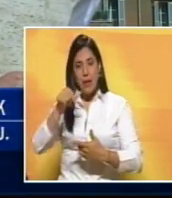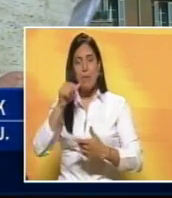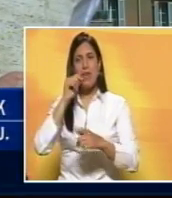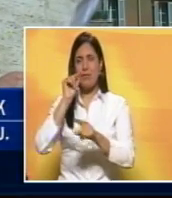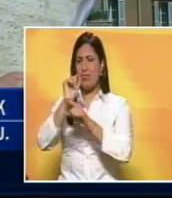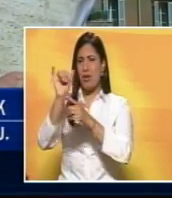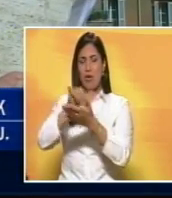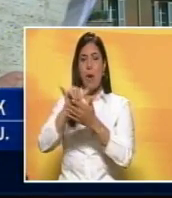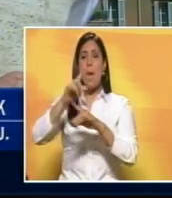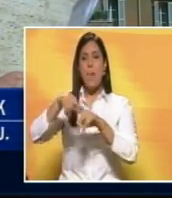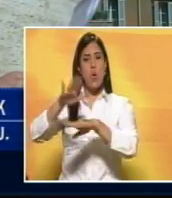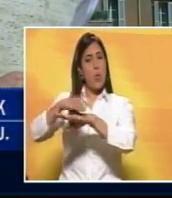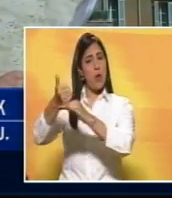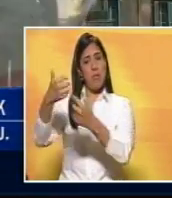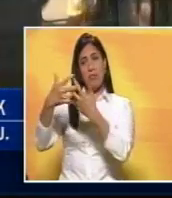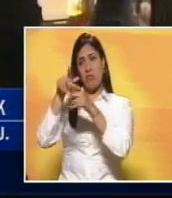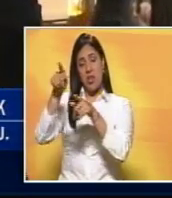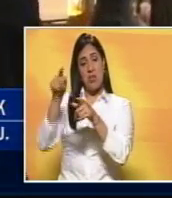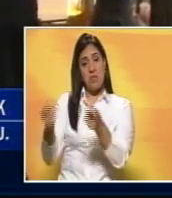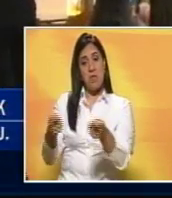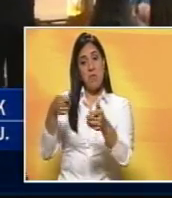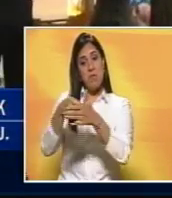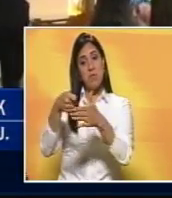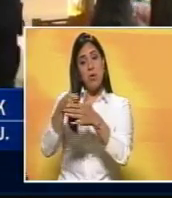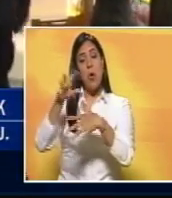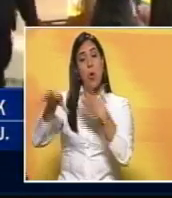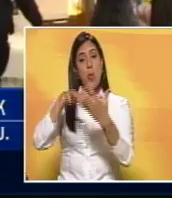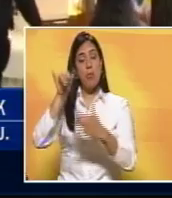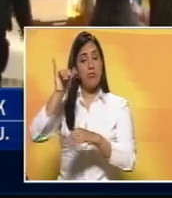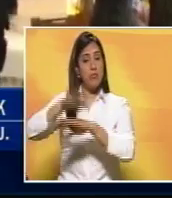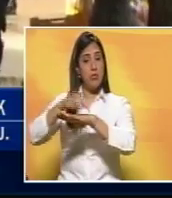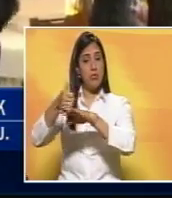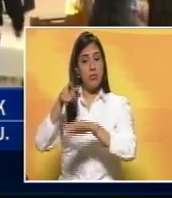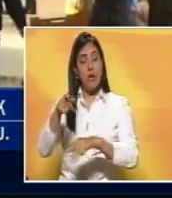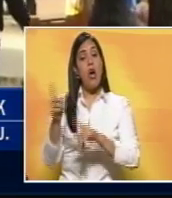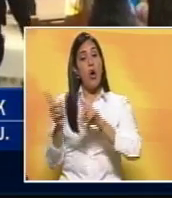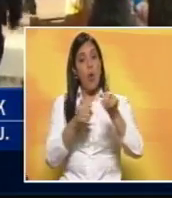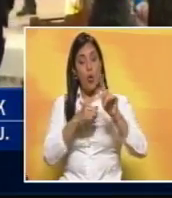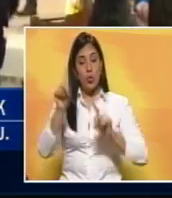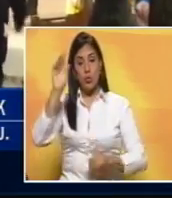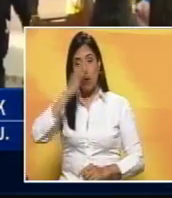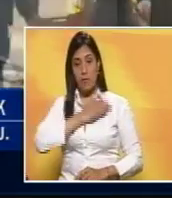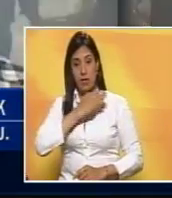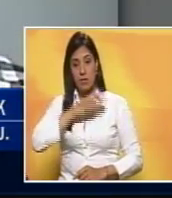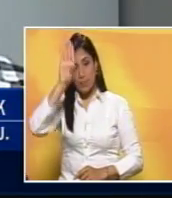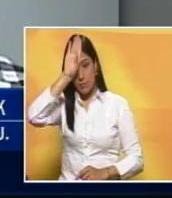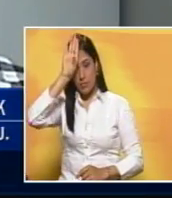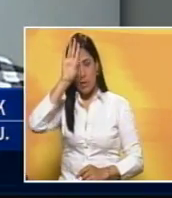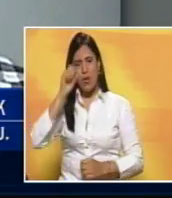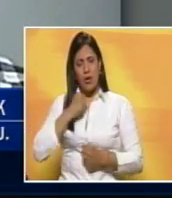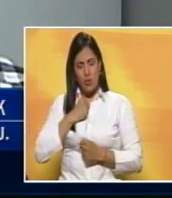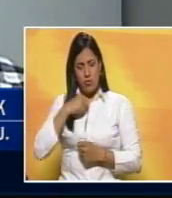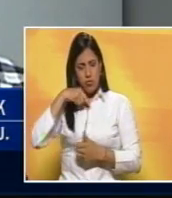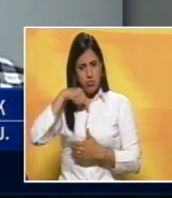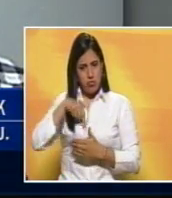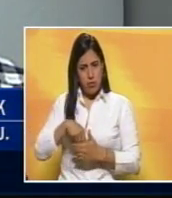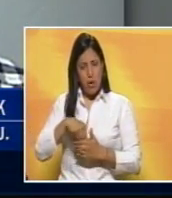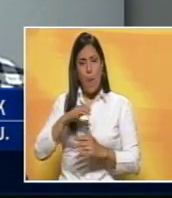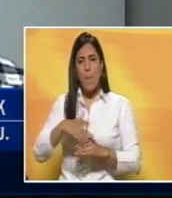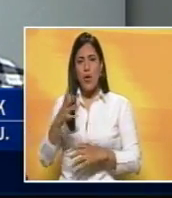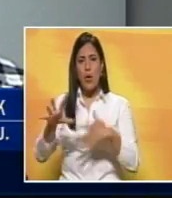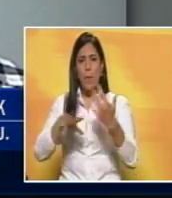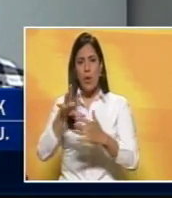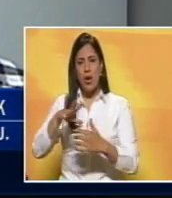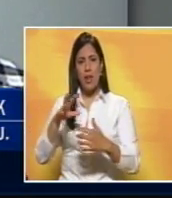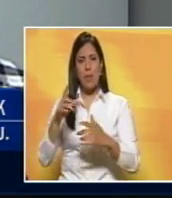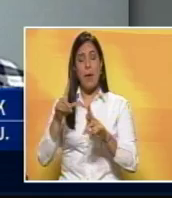embargo, responsabilizó a Estados Unidos de crear los grupos terroristas. Por otro lado, el Papa Francisco expresó su profundo dolor, no solo por la